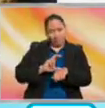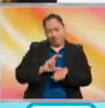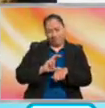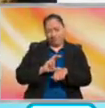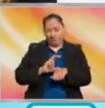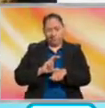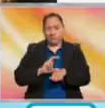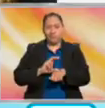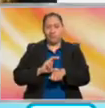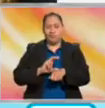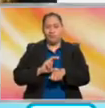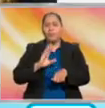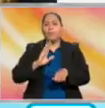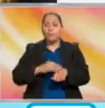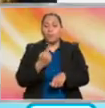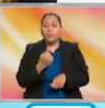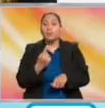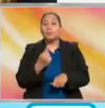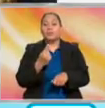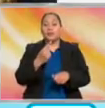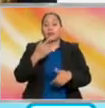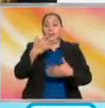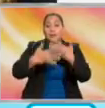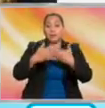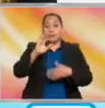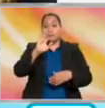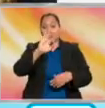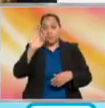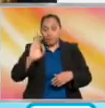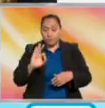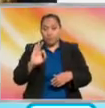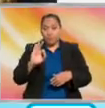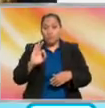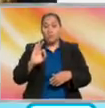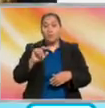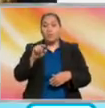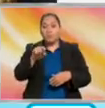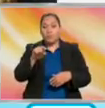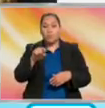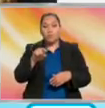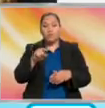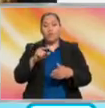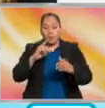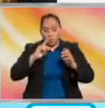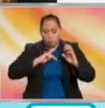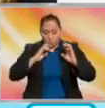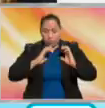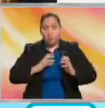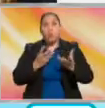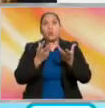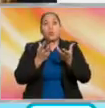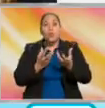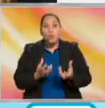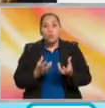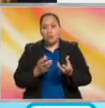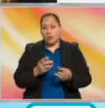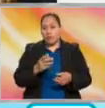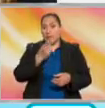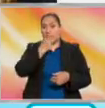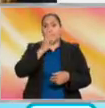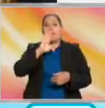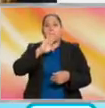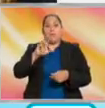de circunstancias, porque solamente el 15% de este es utilizado, es absorbido. Entonces, no vamos a satanizar el